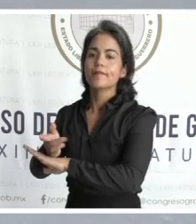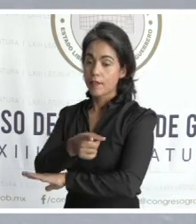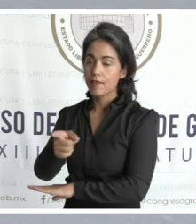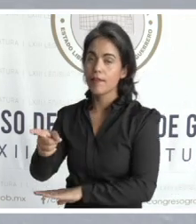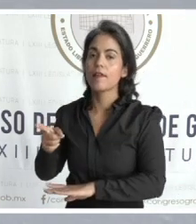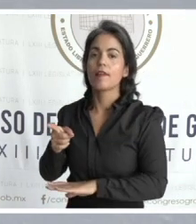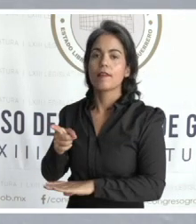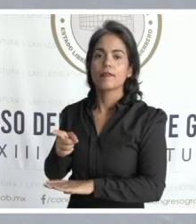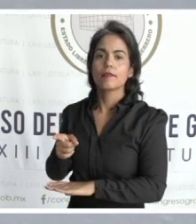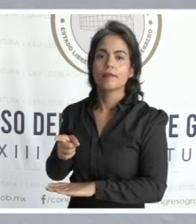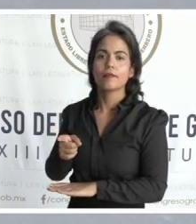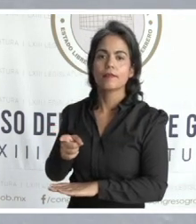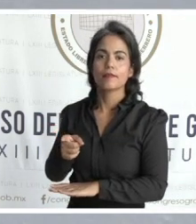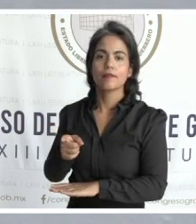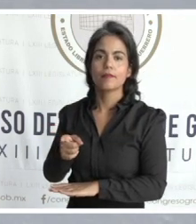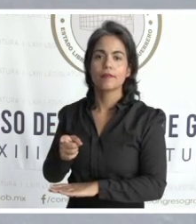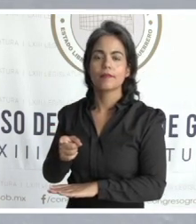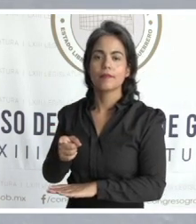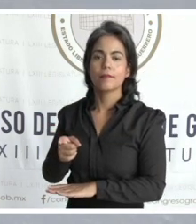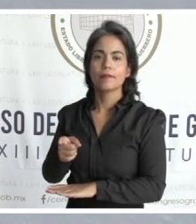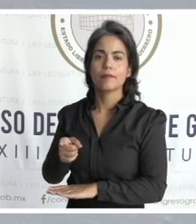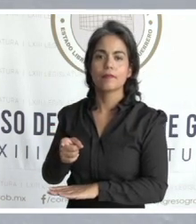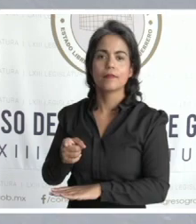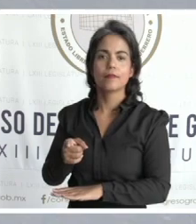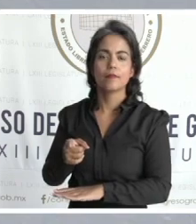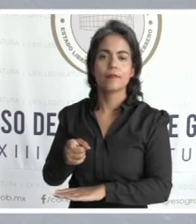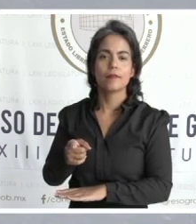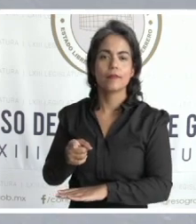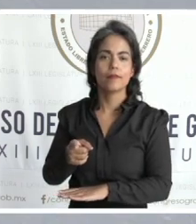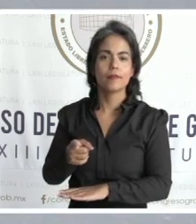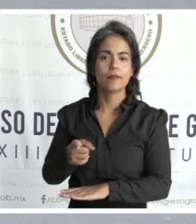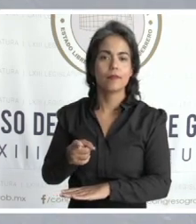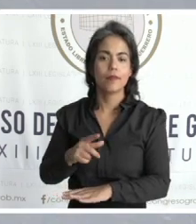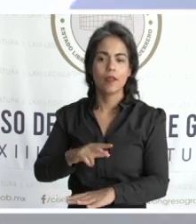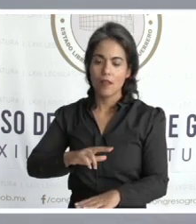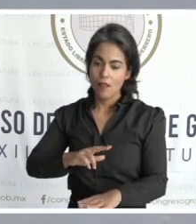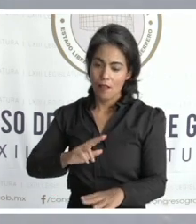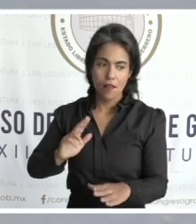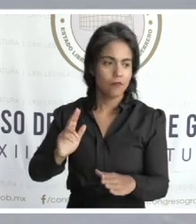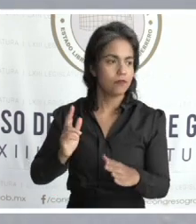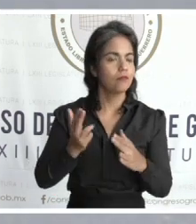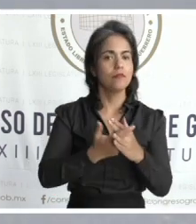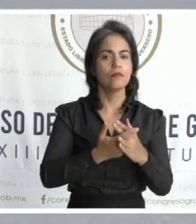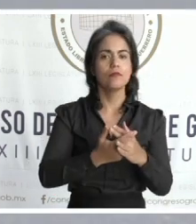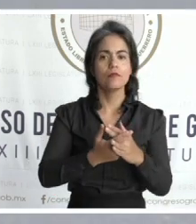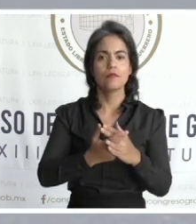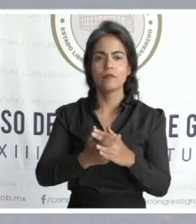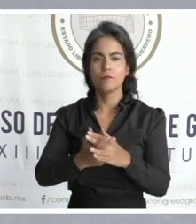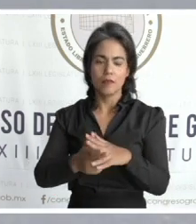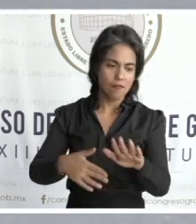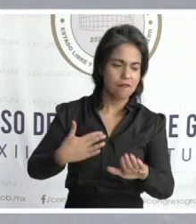las personas involucradas. Para la violencia no debe de haber tolerancia,